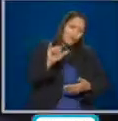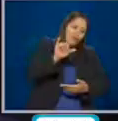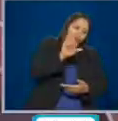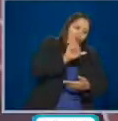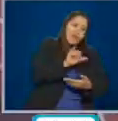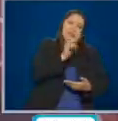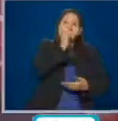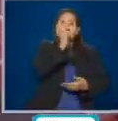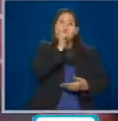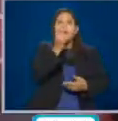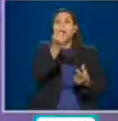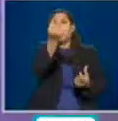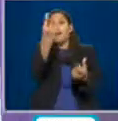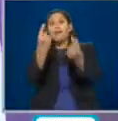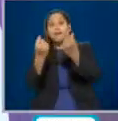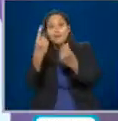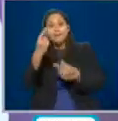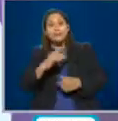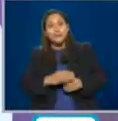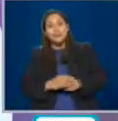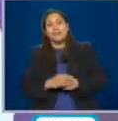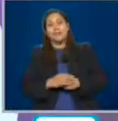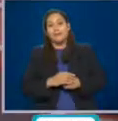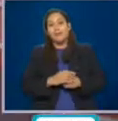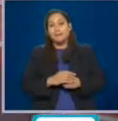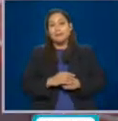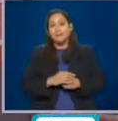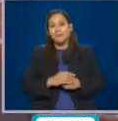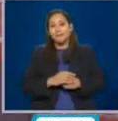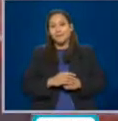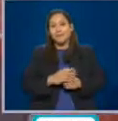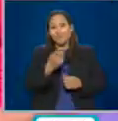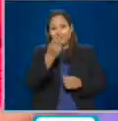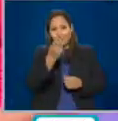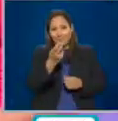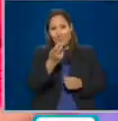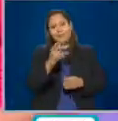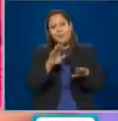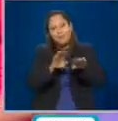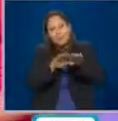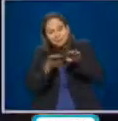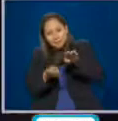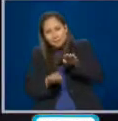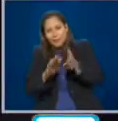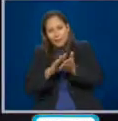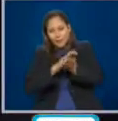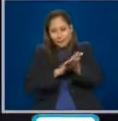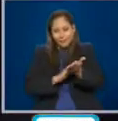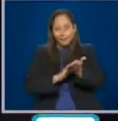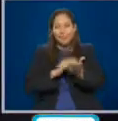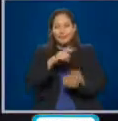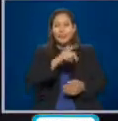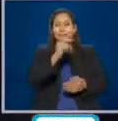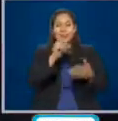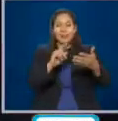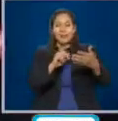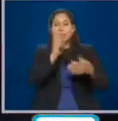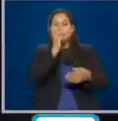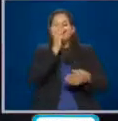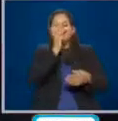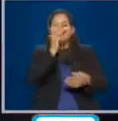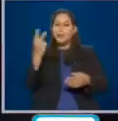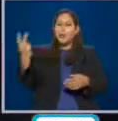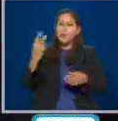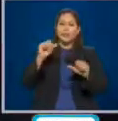padrísimo. Cada vez se ve más muy y tierno. se me hace Sí, más ver un papá. tierno, ¿no? Sí. Ese es el asumido. Ok. Y está la paternidad compartida. Bueno,